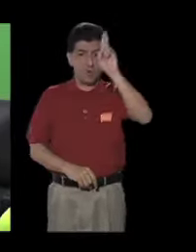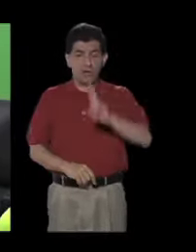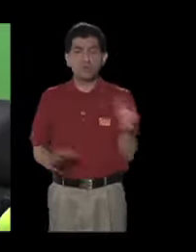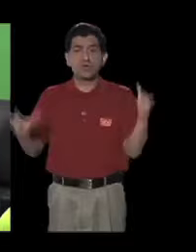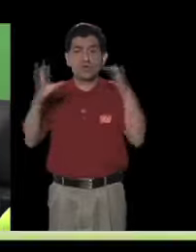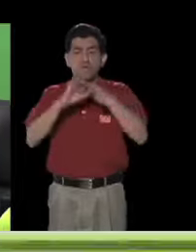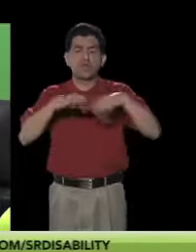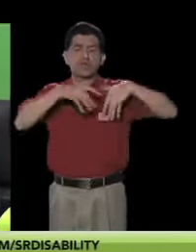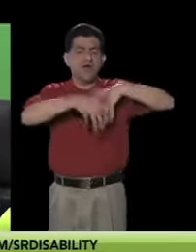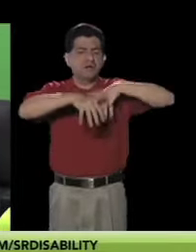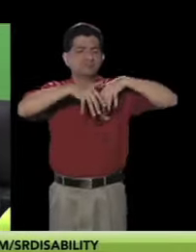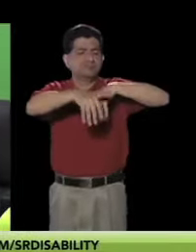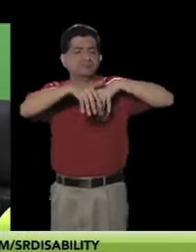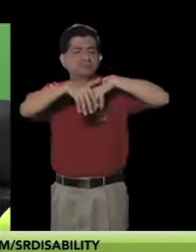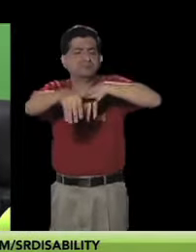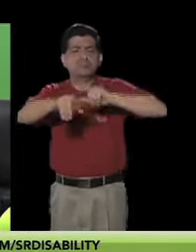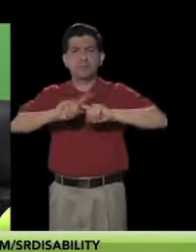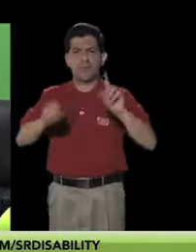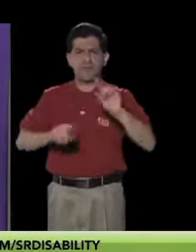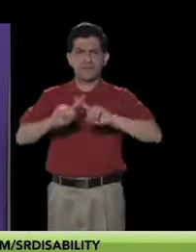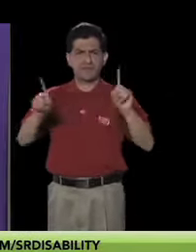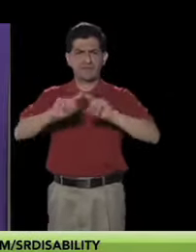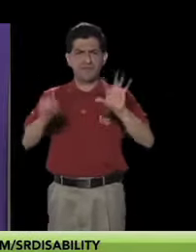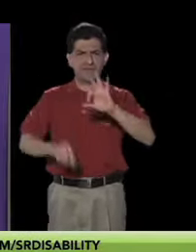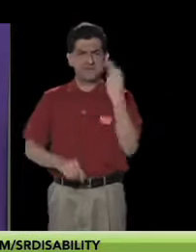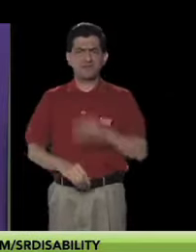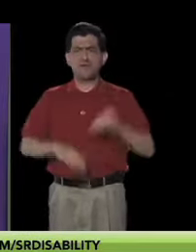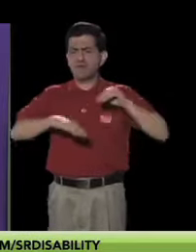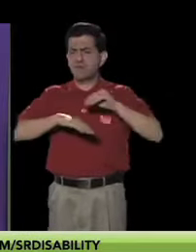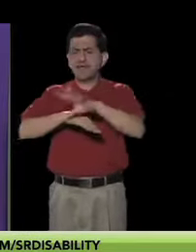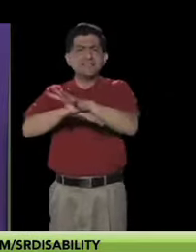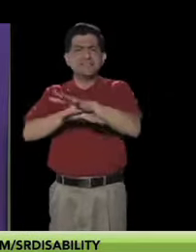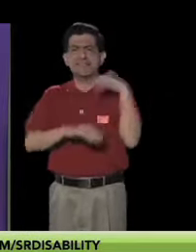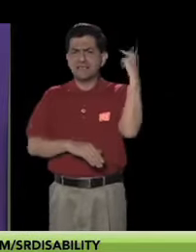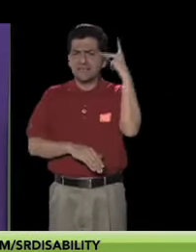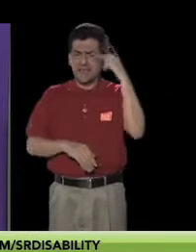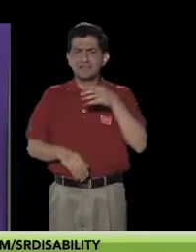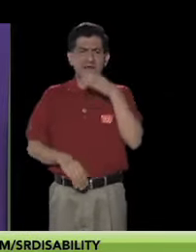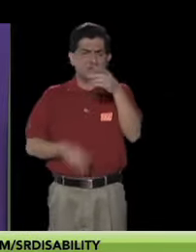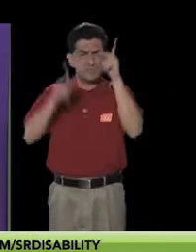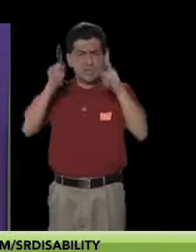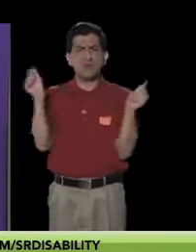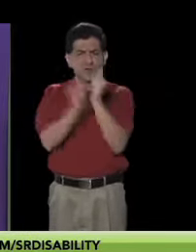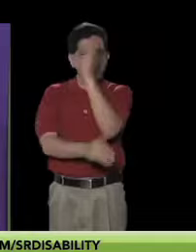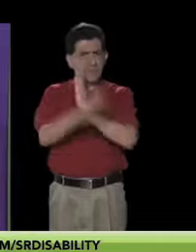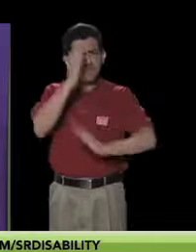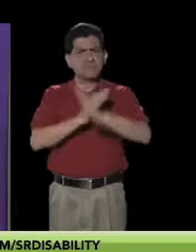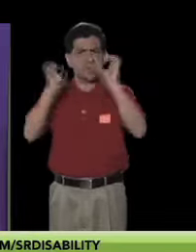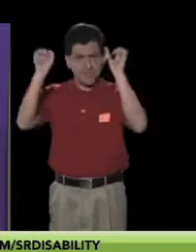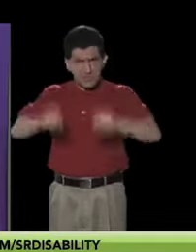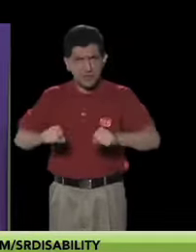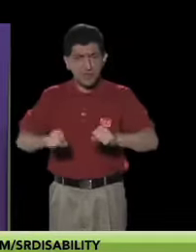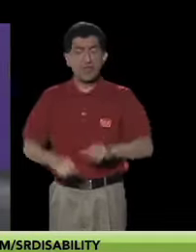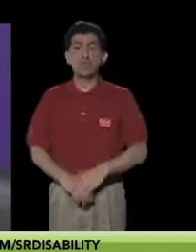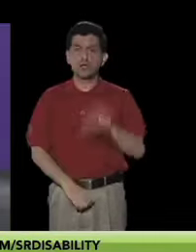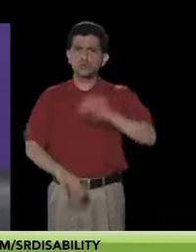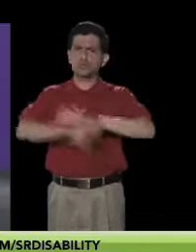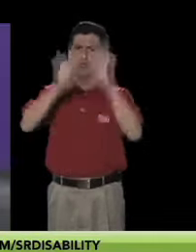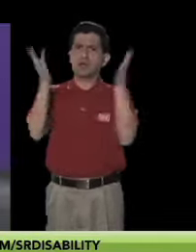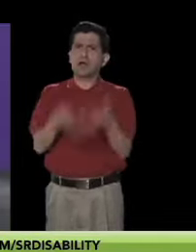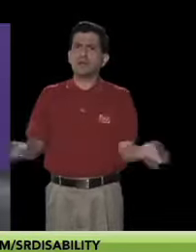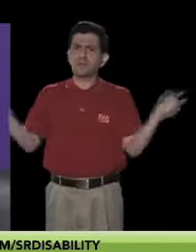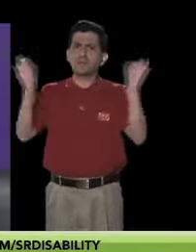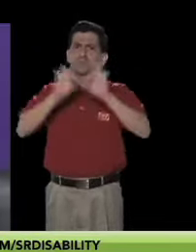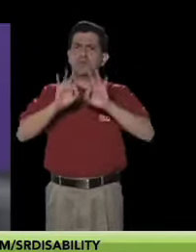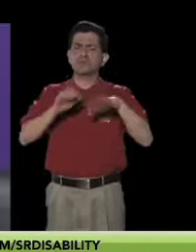de repente en Costa Rica se asocia con ir a marchas, ¿verdad? Pero también hay otras formas de incidencia política que podríamos recomendar a las personas con discapacidad. No,